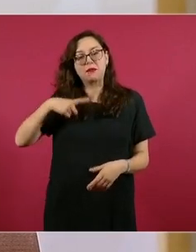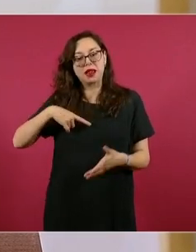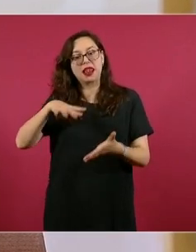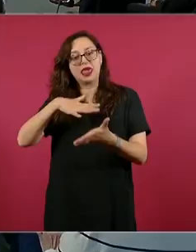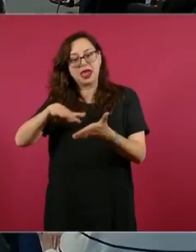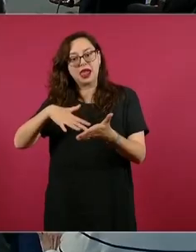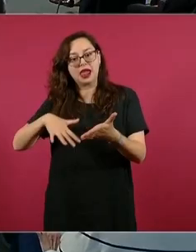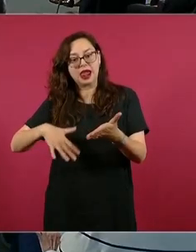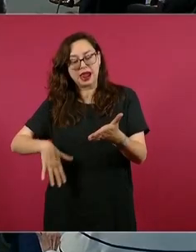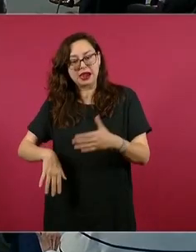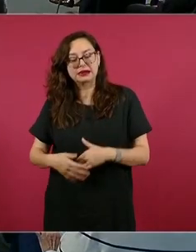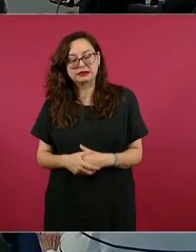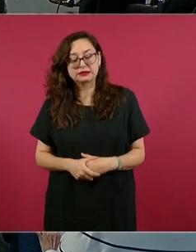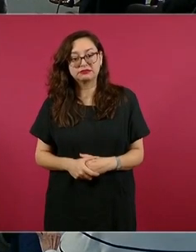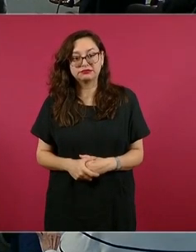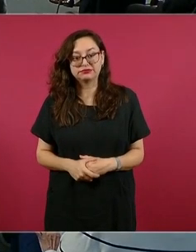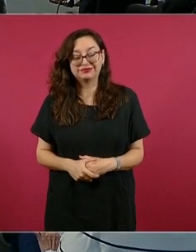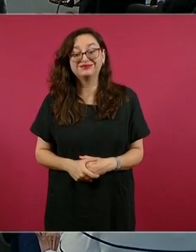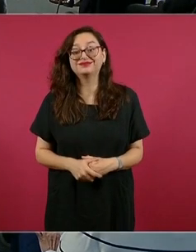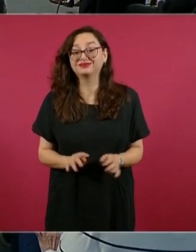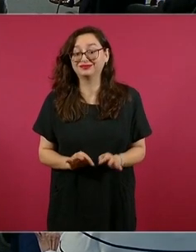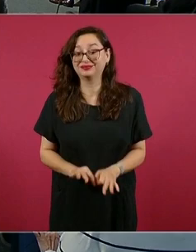Entonces, hay que entender